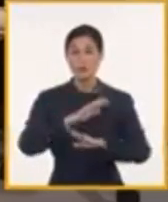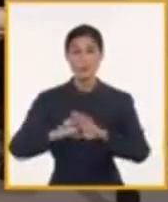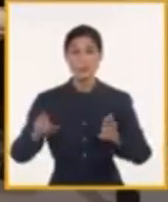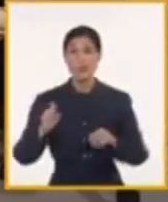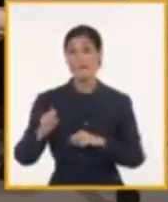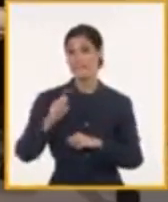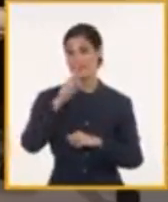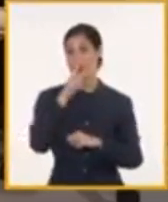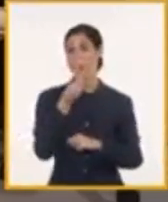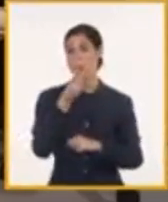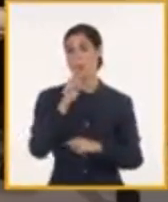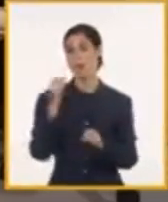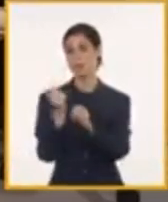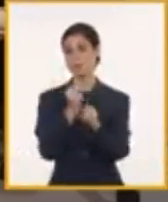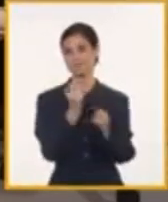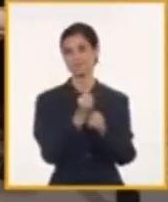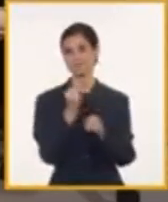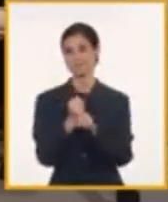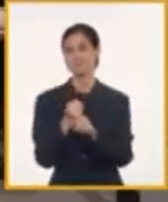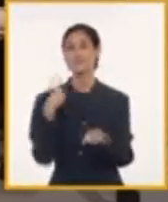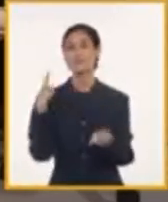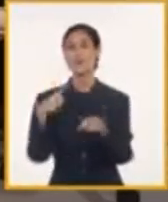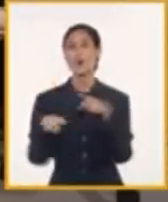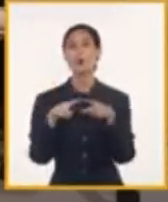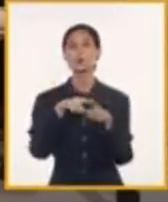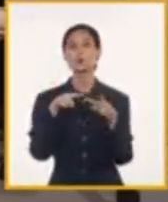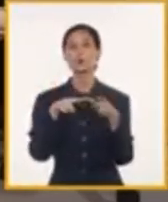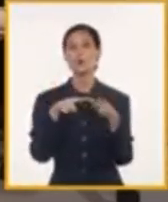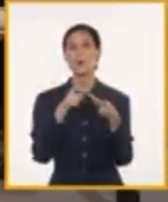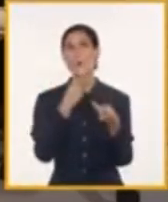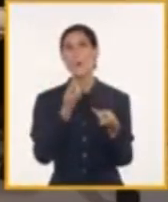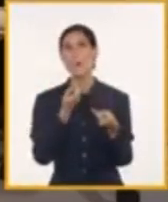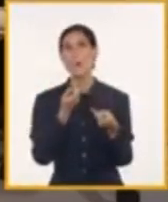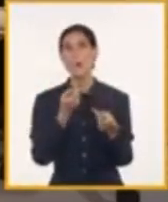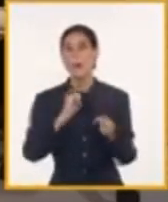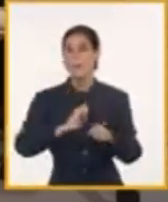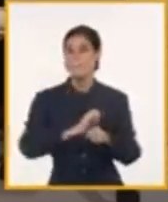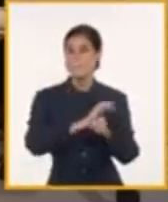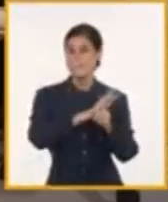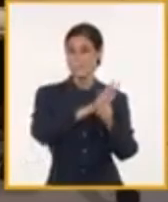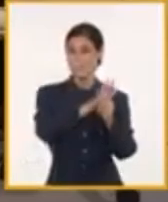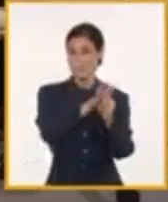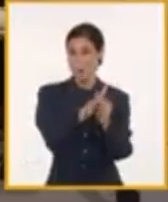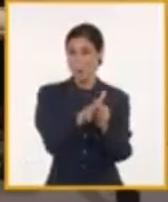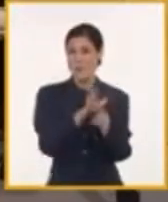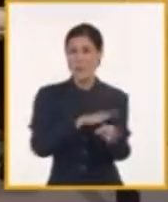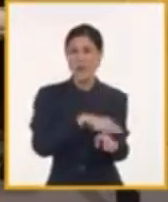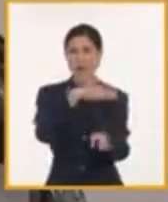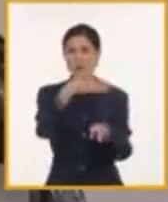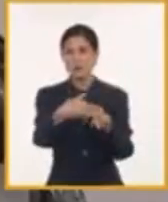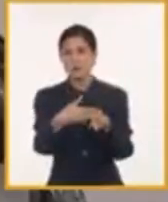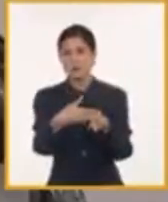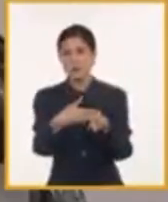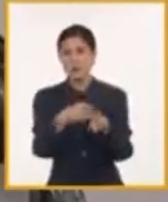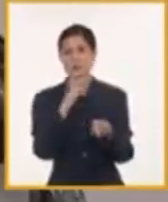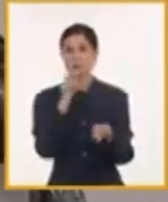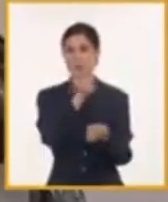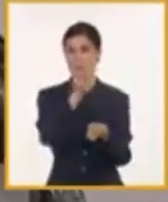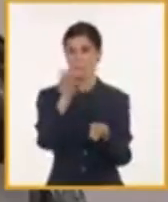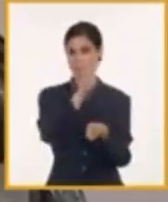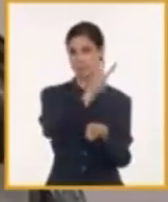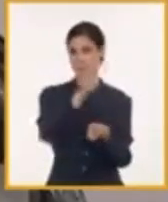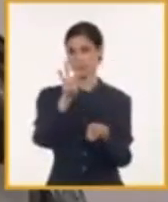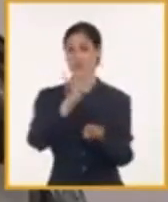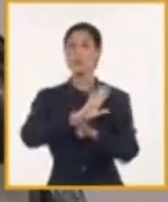pesca, nosotros en el periodo pandémico y hasta el 2023 no fue imposible importar artes de pesca. Ya en el año